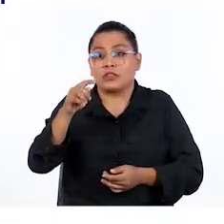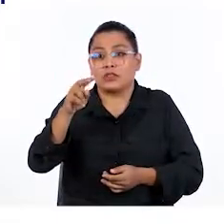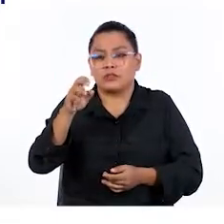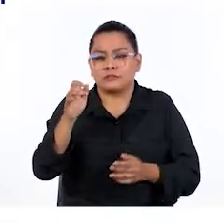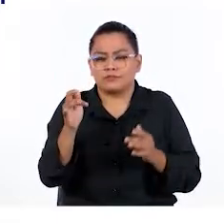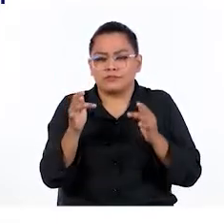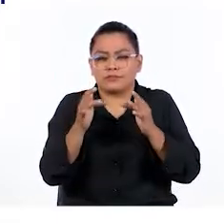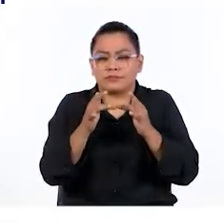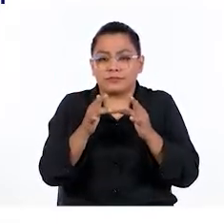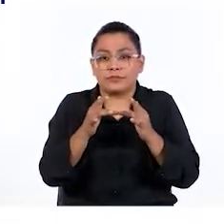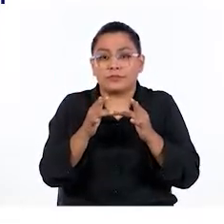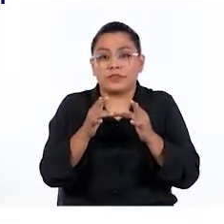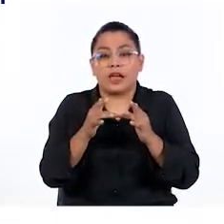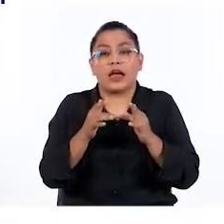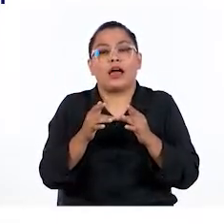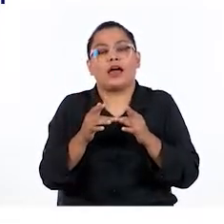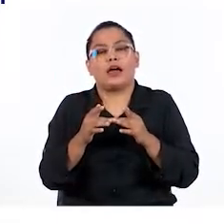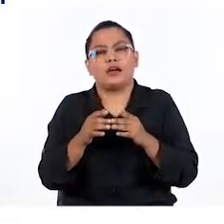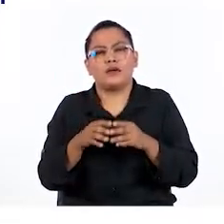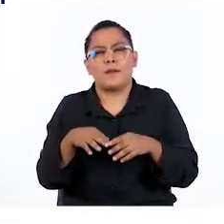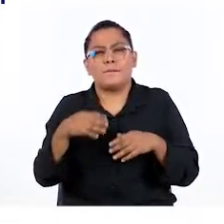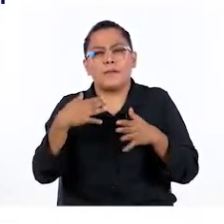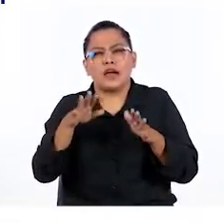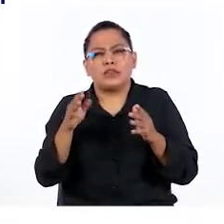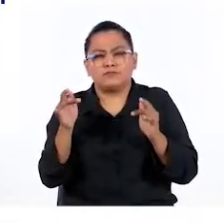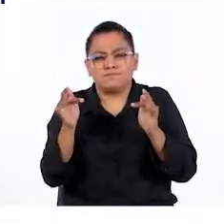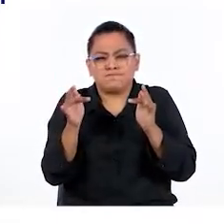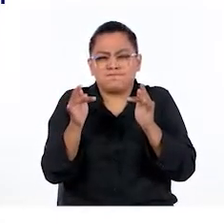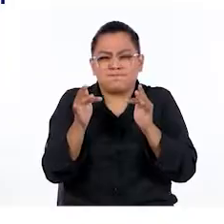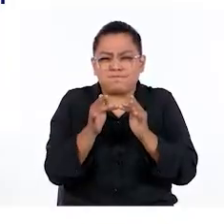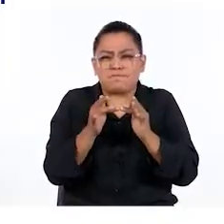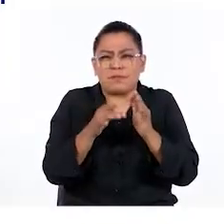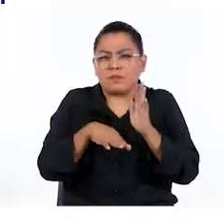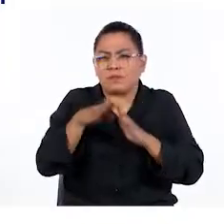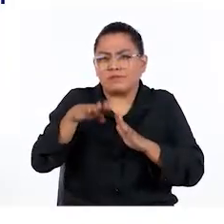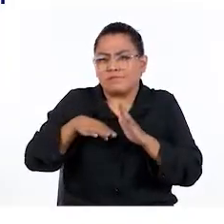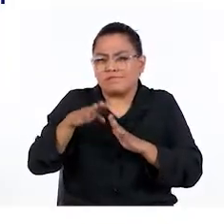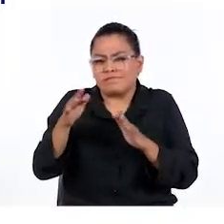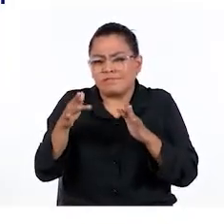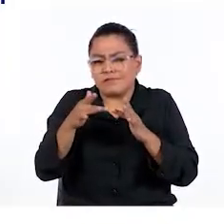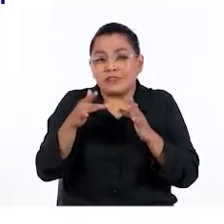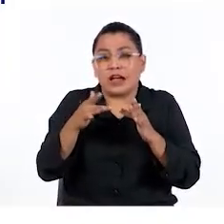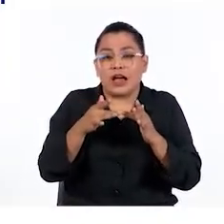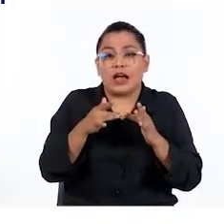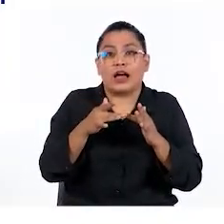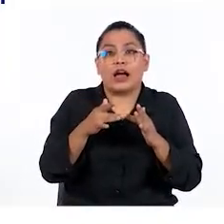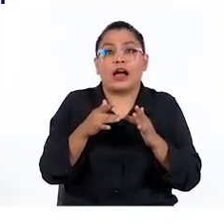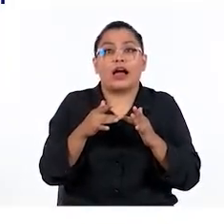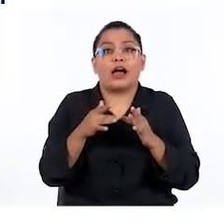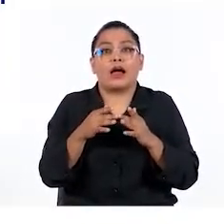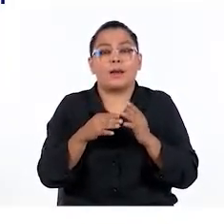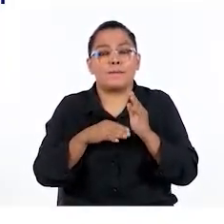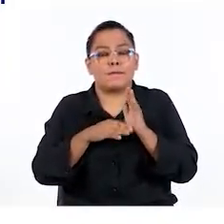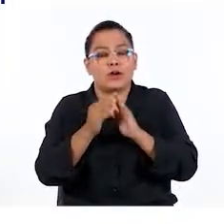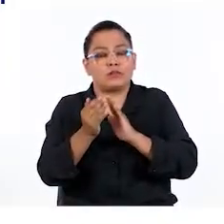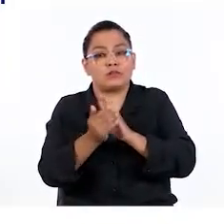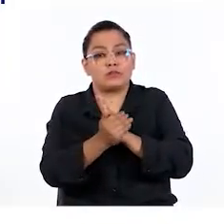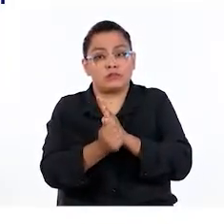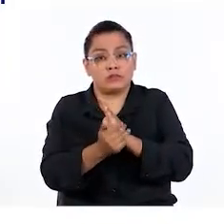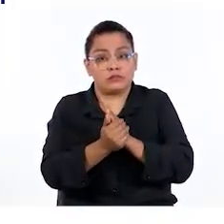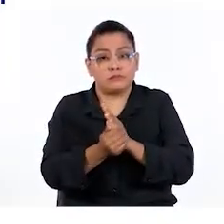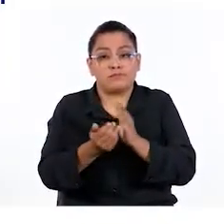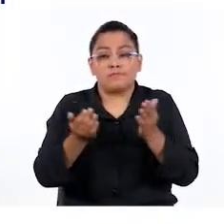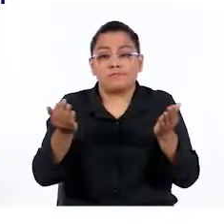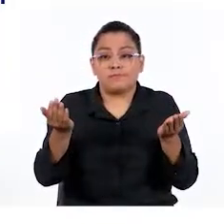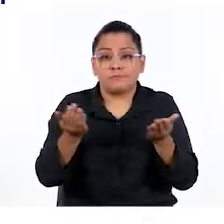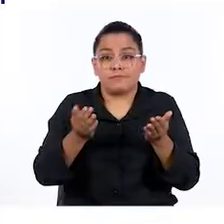carbono que del hidrógeno. Entre más cerca del carbono se encuentran esos electrones, tienen mayor capacidad de realizar un